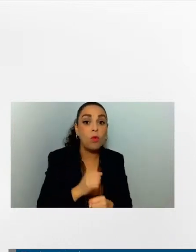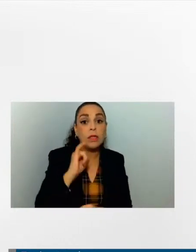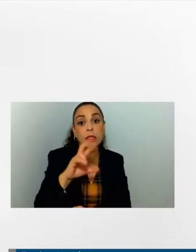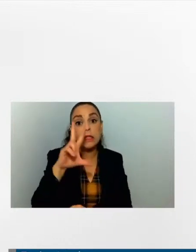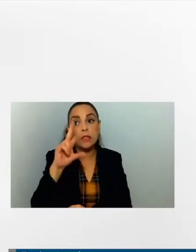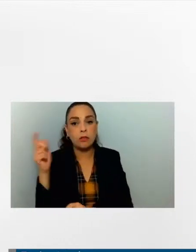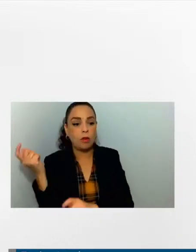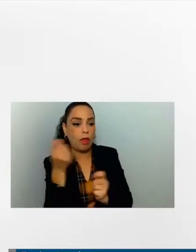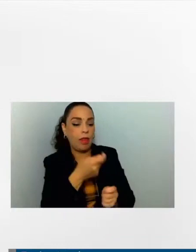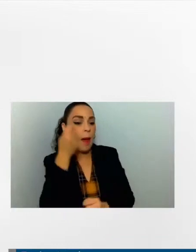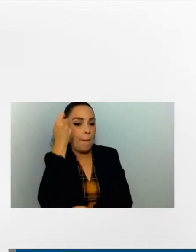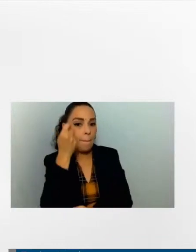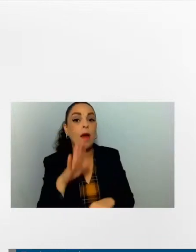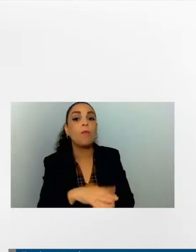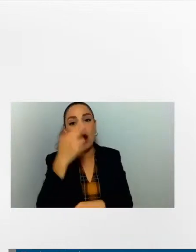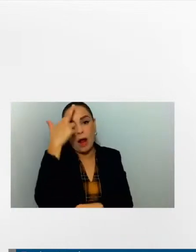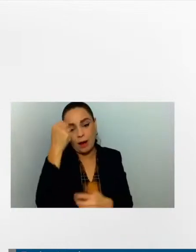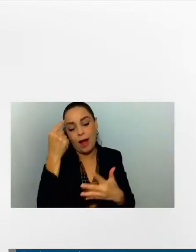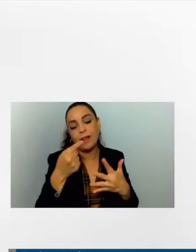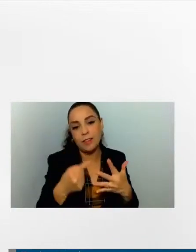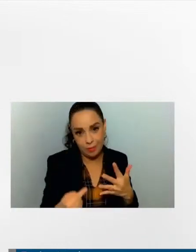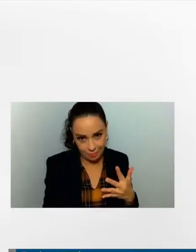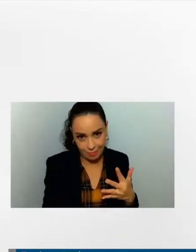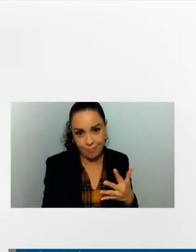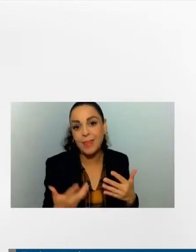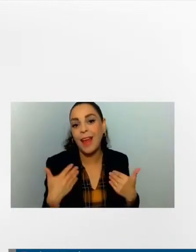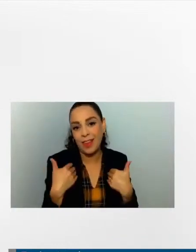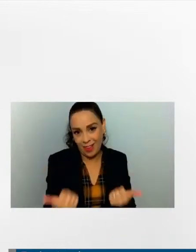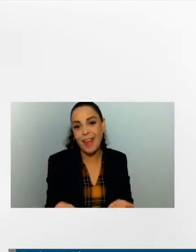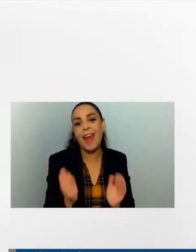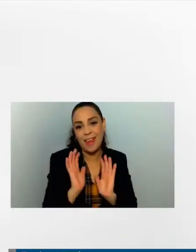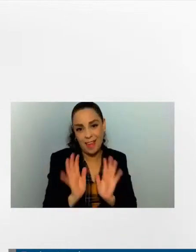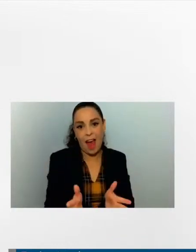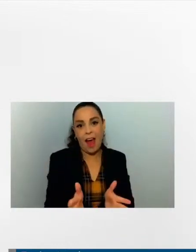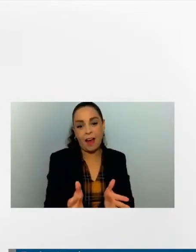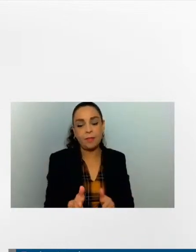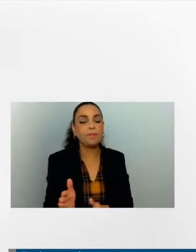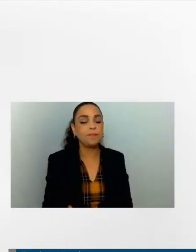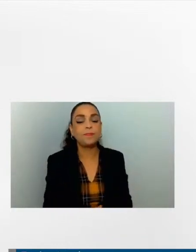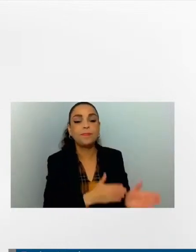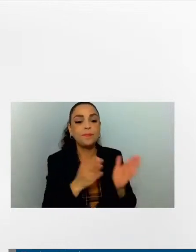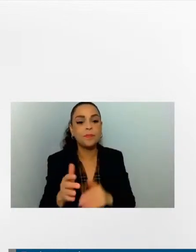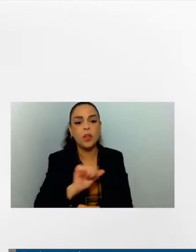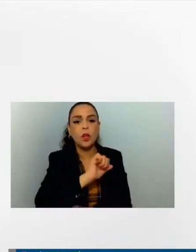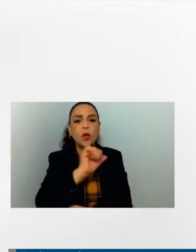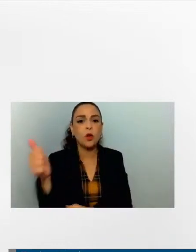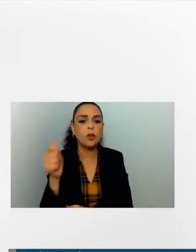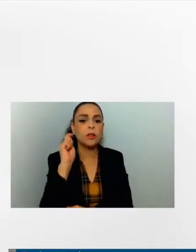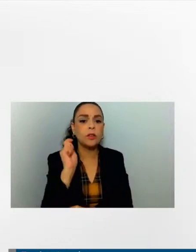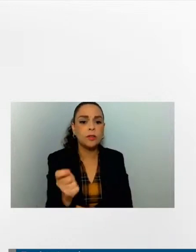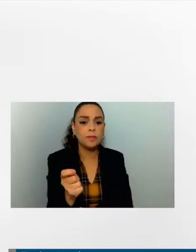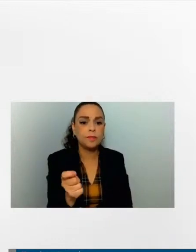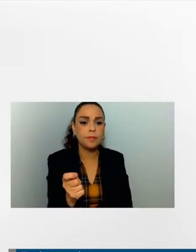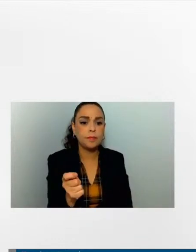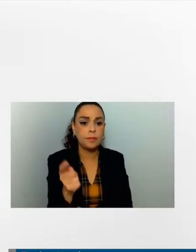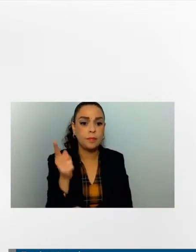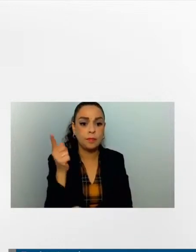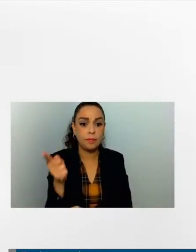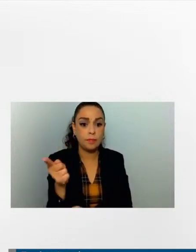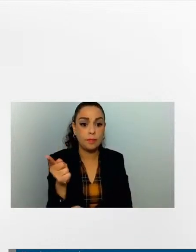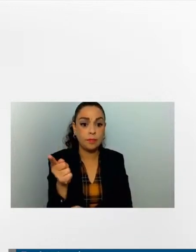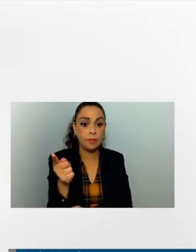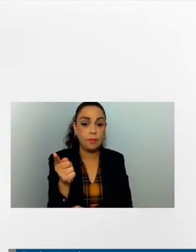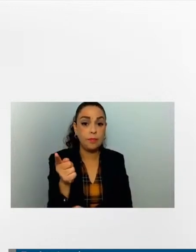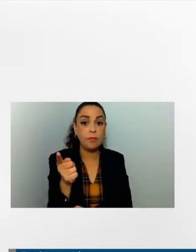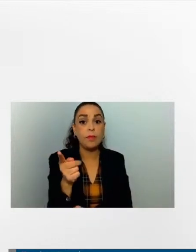abuelos los alimentos, ¿no? También en otro caso más adelante nos habla sobre que esta obligación pues no es solamente para abuelos paternos